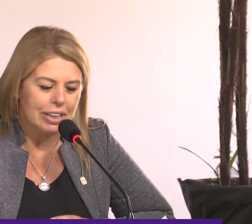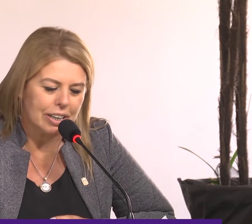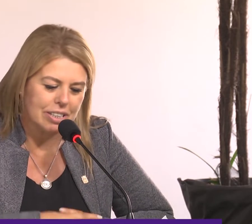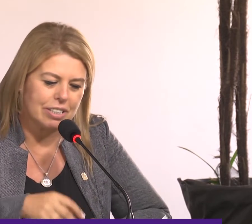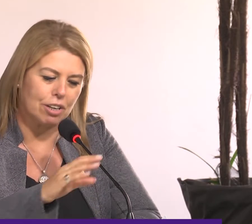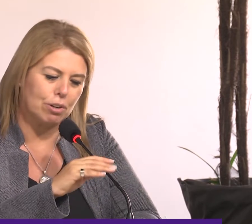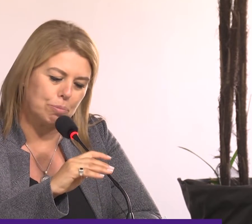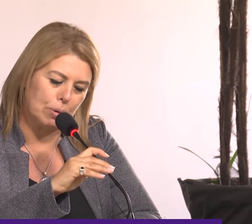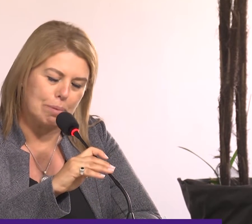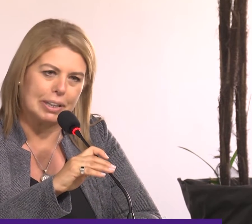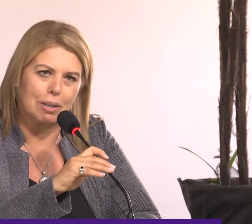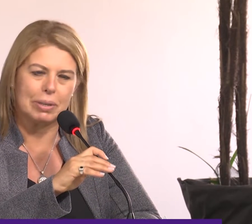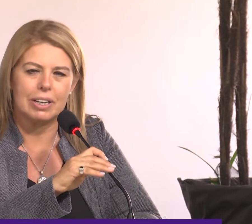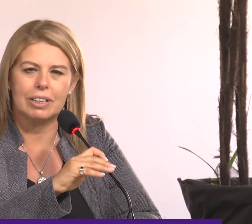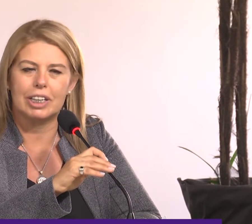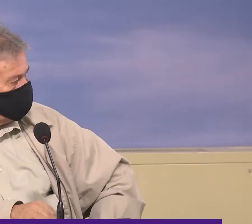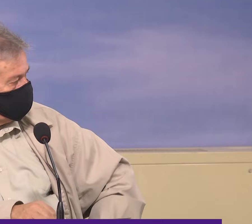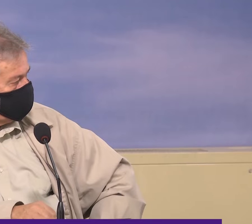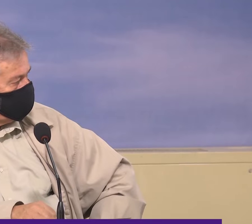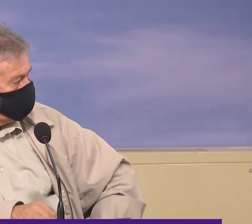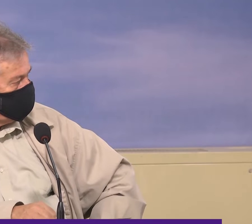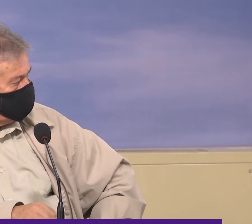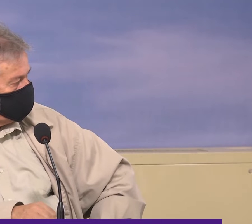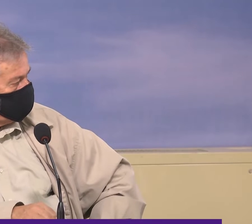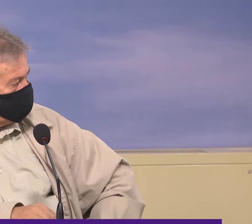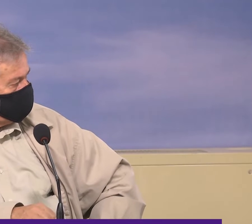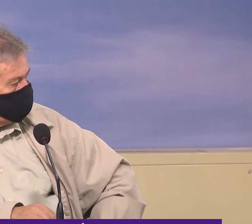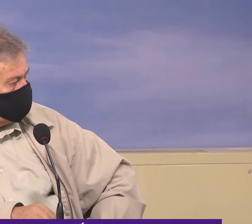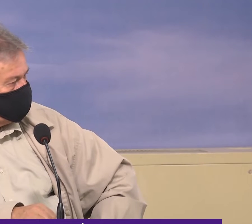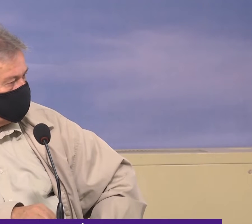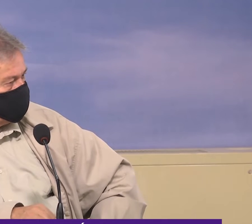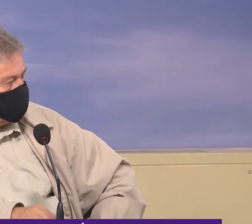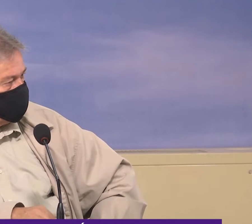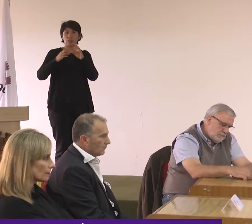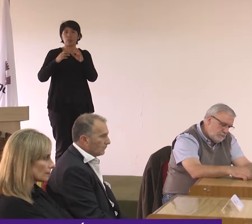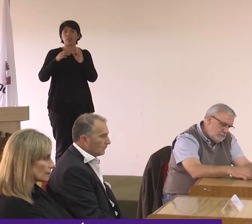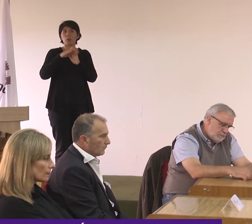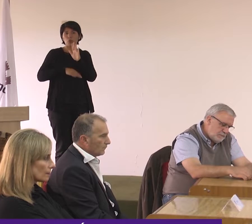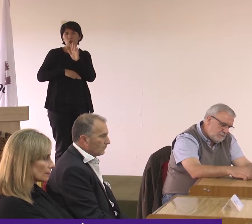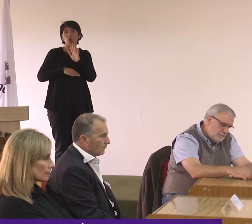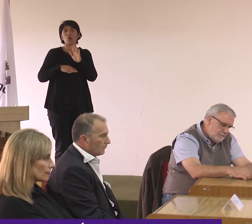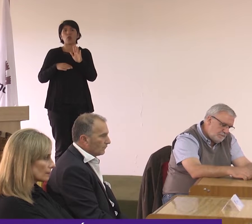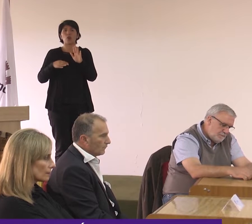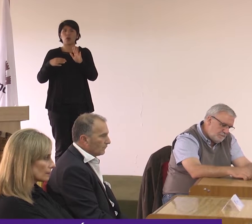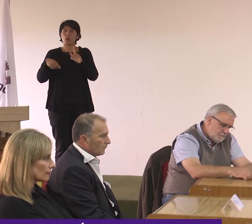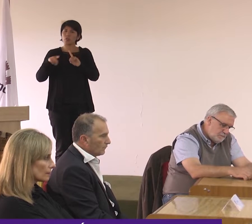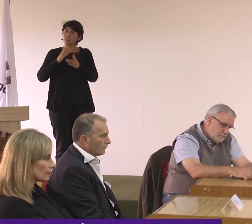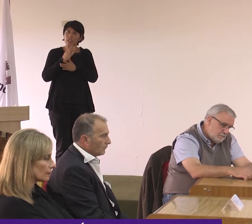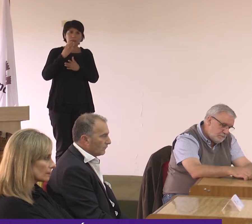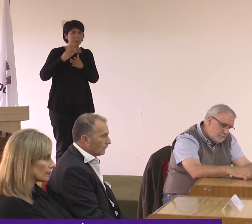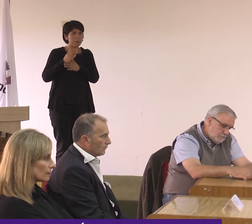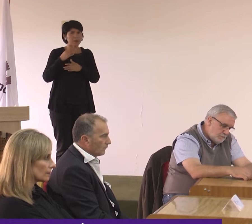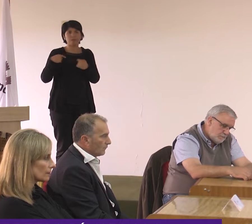hay una facilidad que es el tema de los socios, trabajar con los socios de la Cámara para dar inicio y hacer convenios, tener alguna base de empresas y